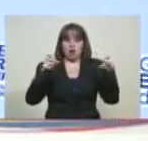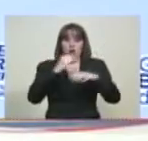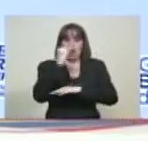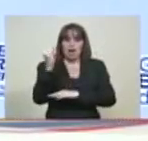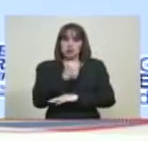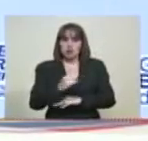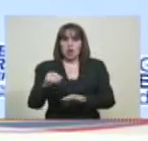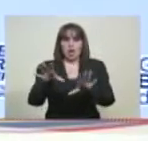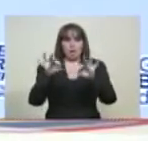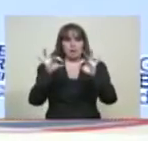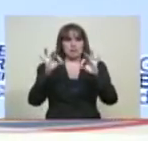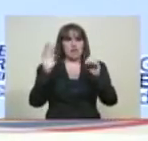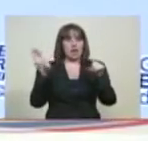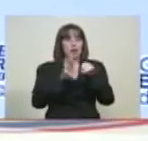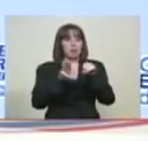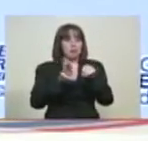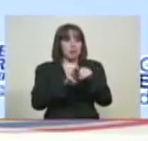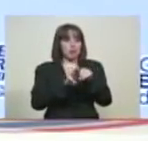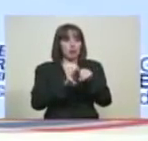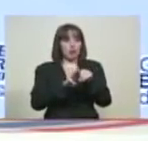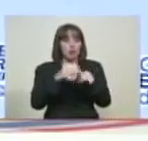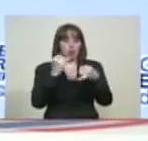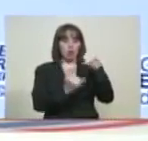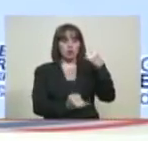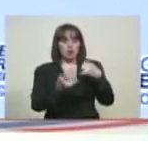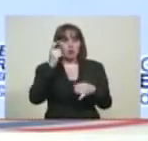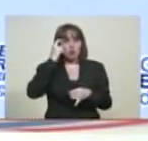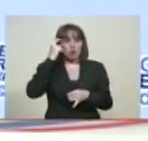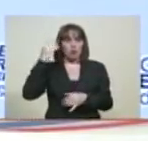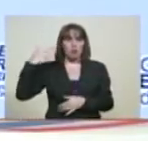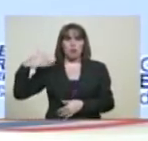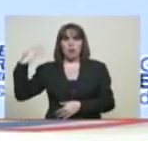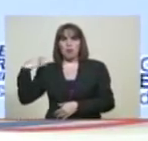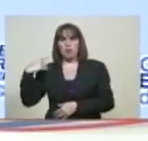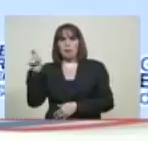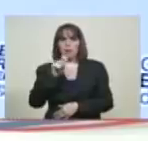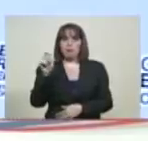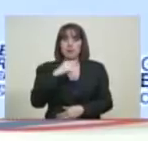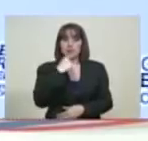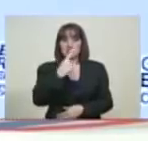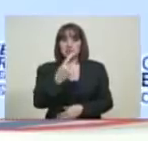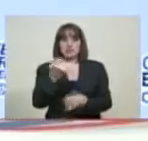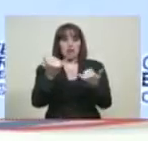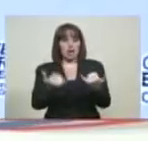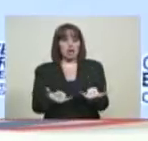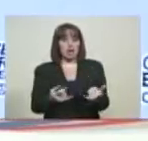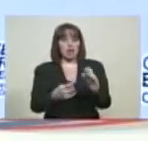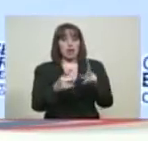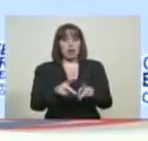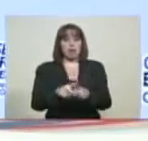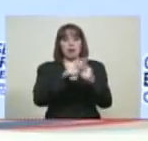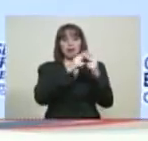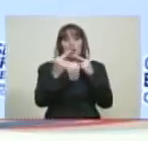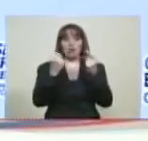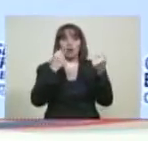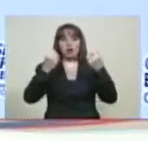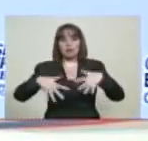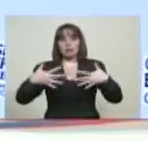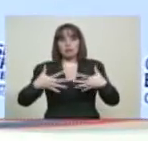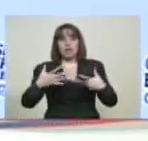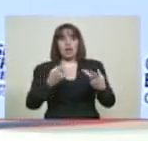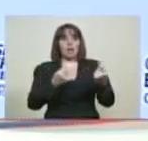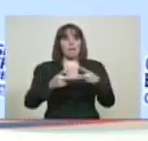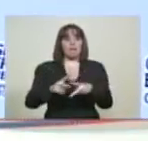especiales declaradas petro durante todo este último mes así como también créditos excepcionales de la